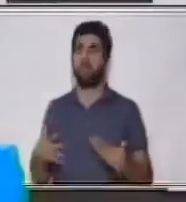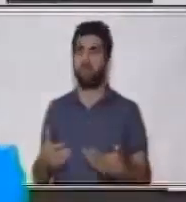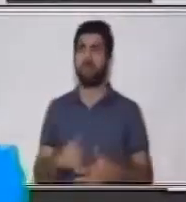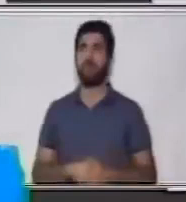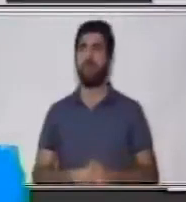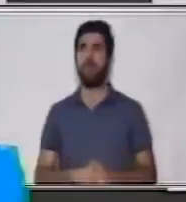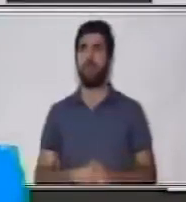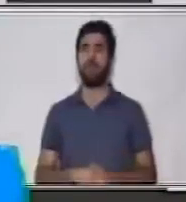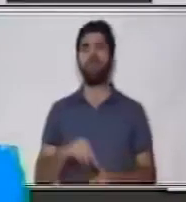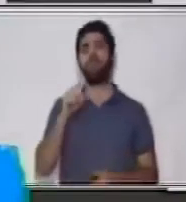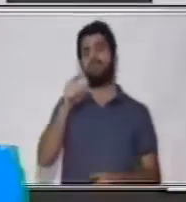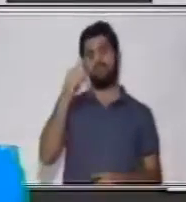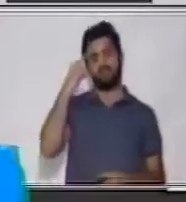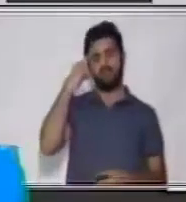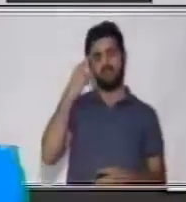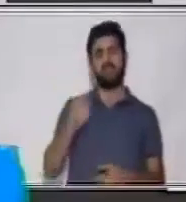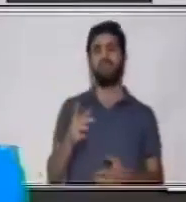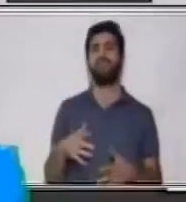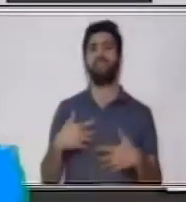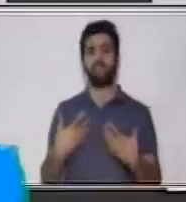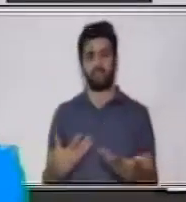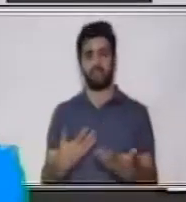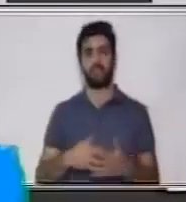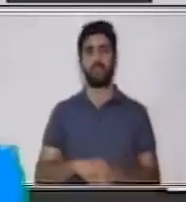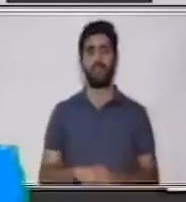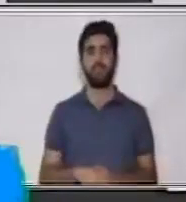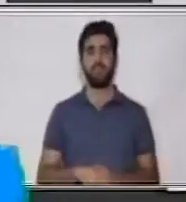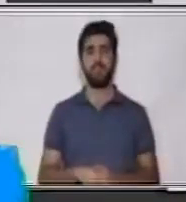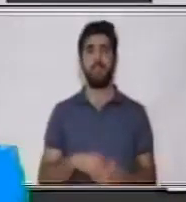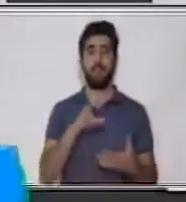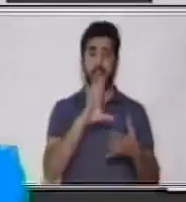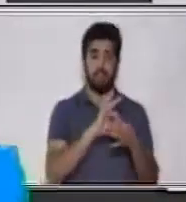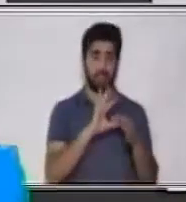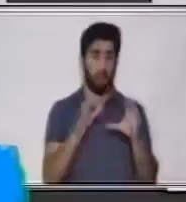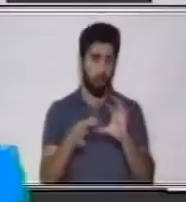¿Será al de deportes?